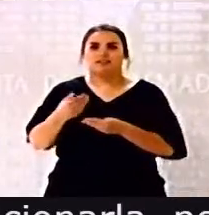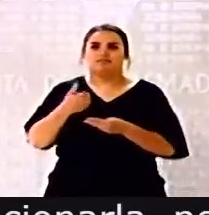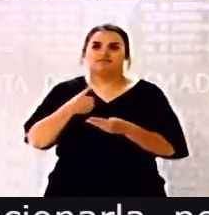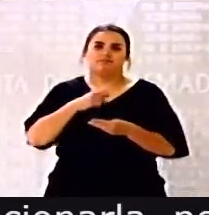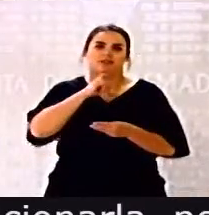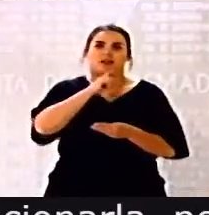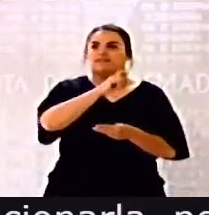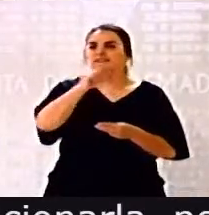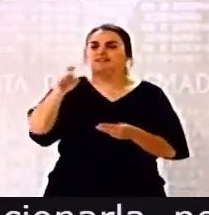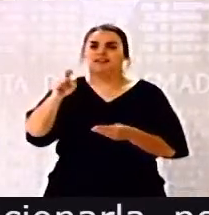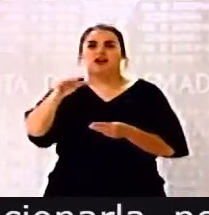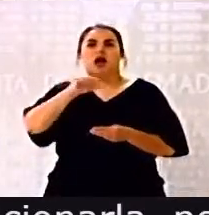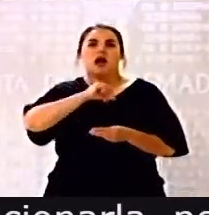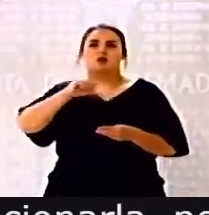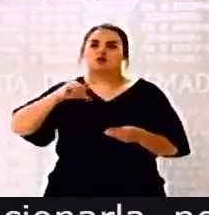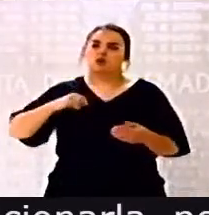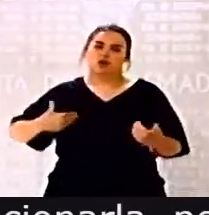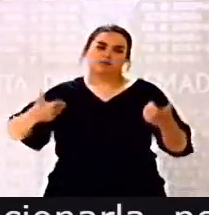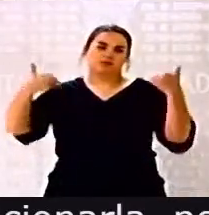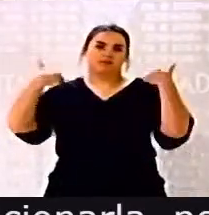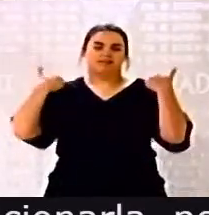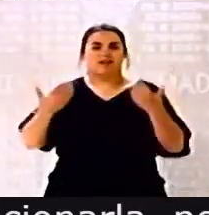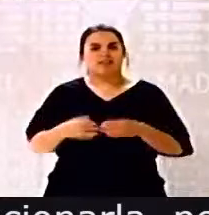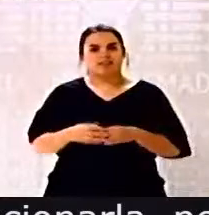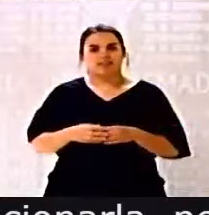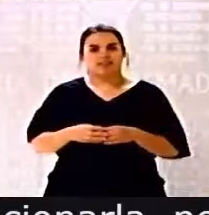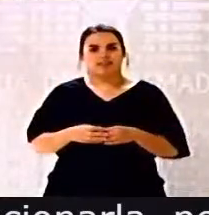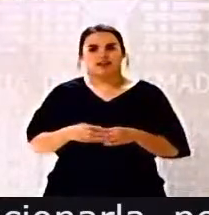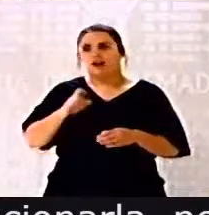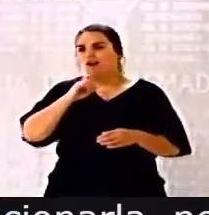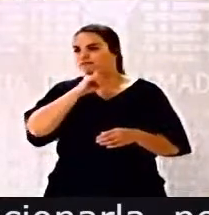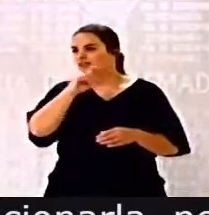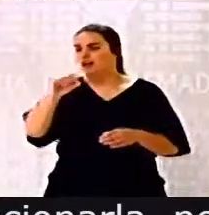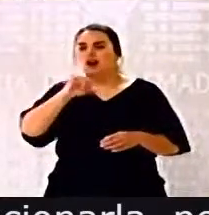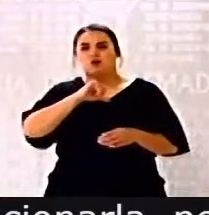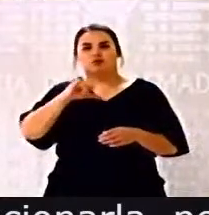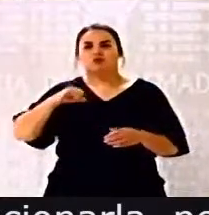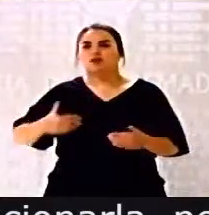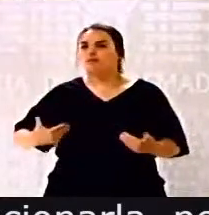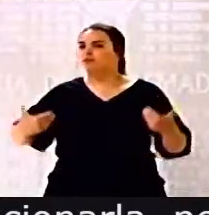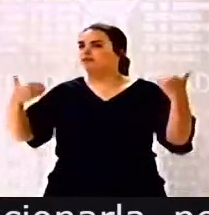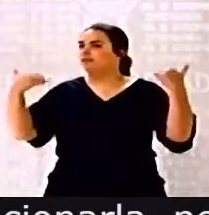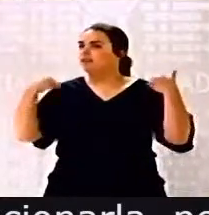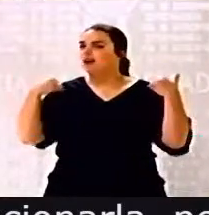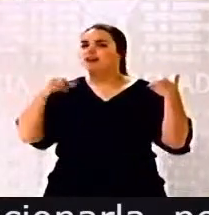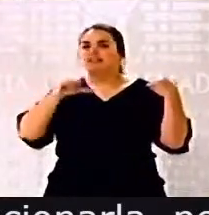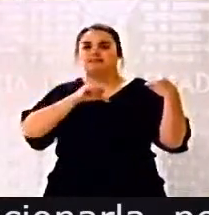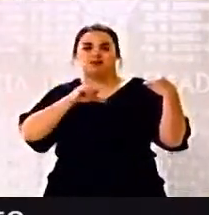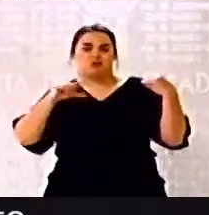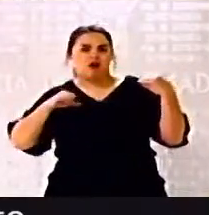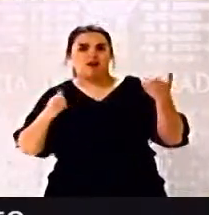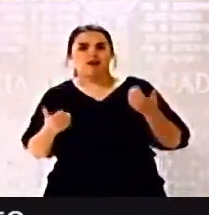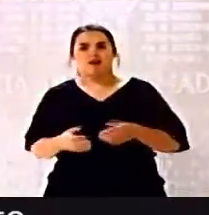a la autorresponsabilidad. Llamar a la autorresponsabilidad, a la responsabilidad individual.